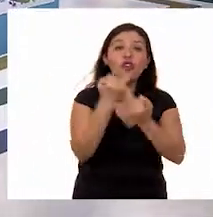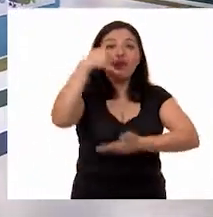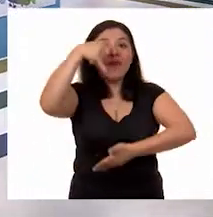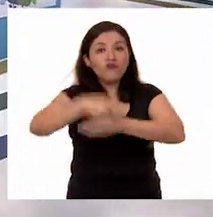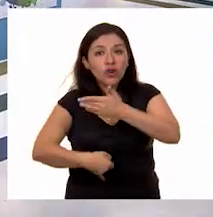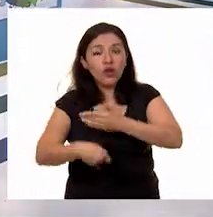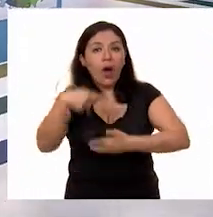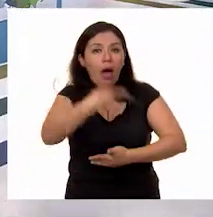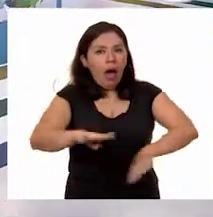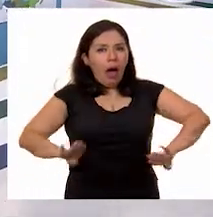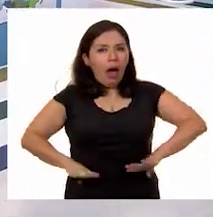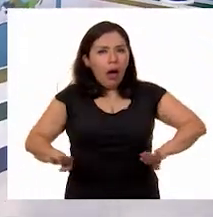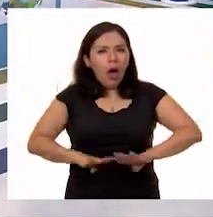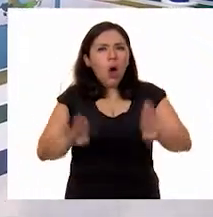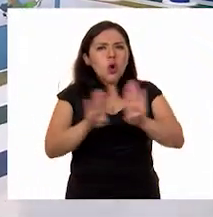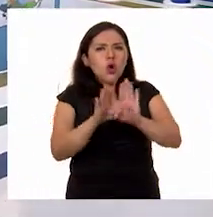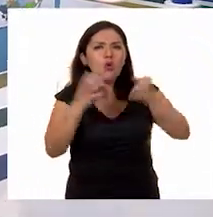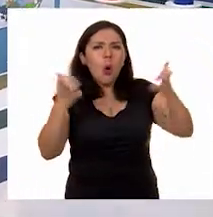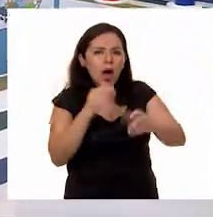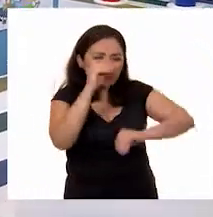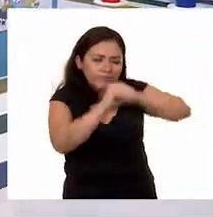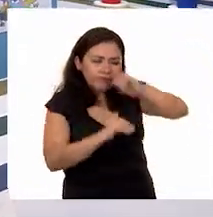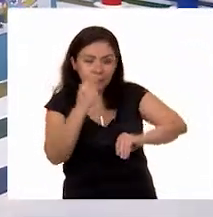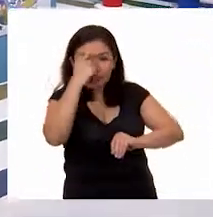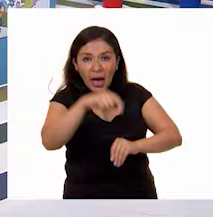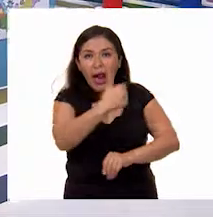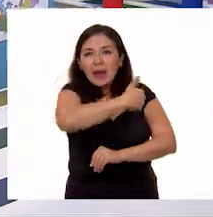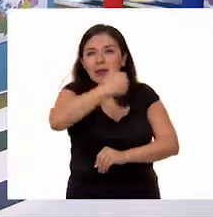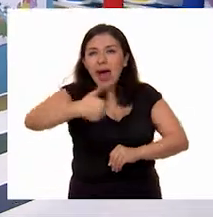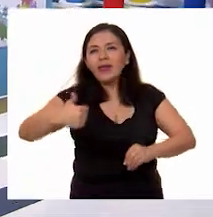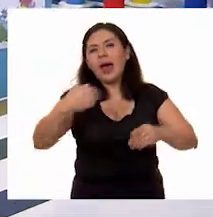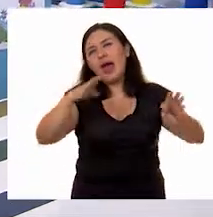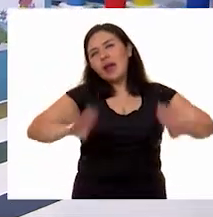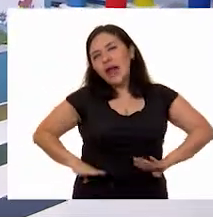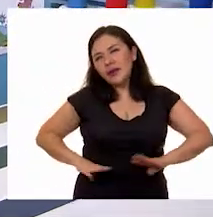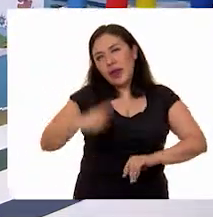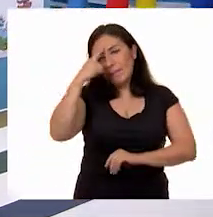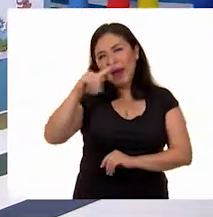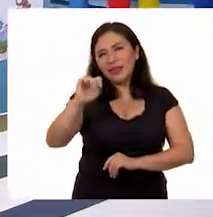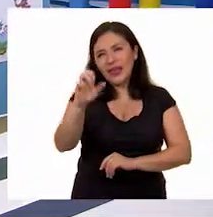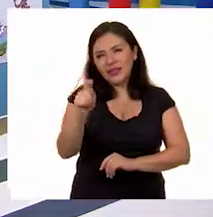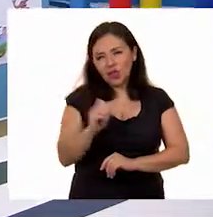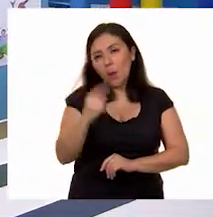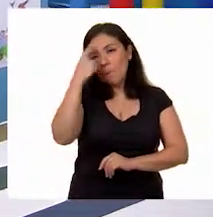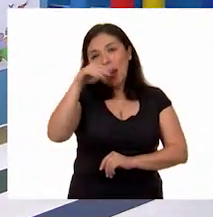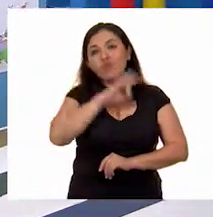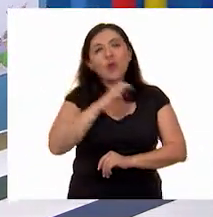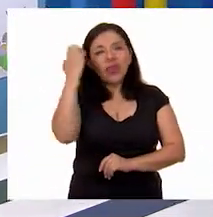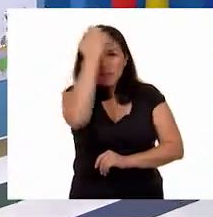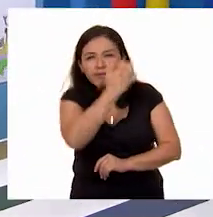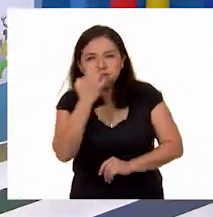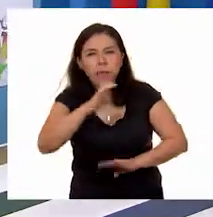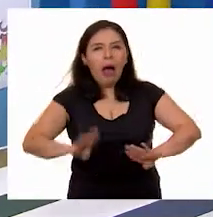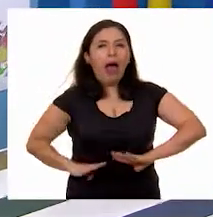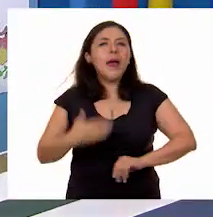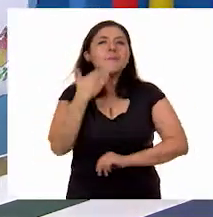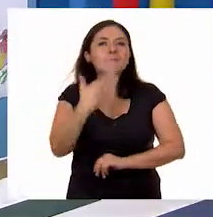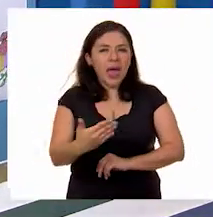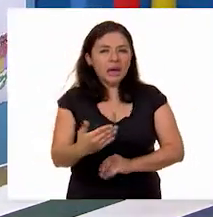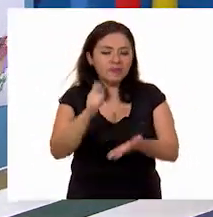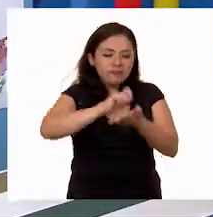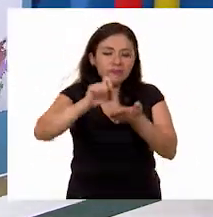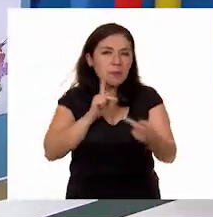decir, la estructura y el tratamiento de cada tipo de texto, como lo hemos conversado, para realizar un análisis pertinente. Y